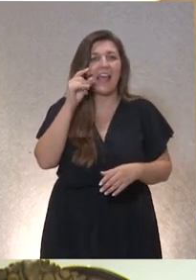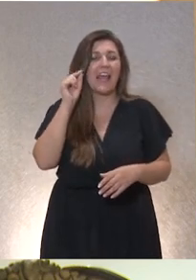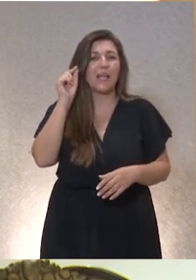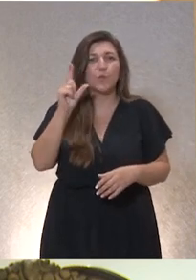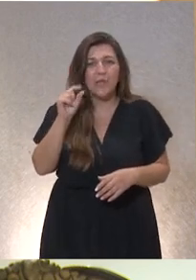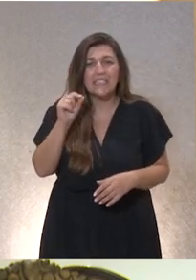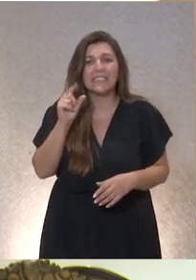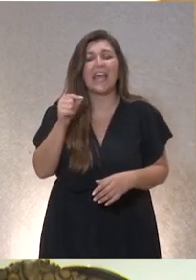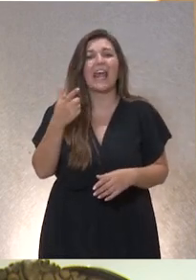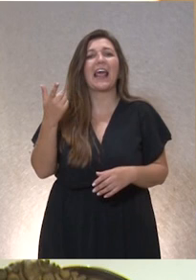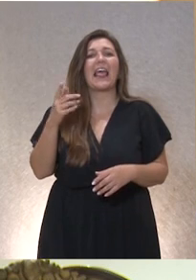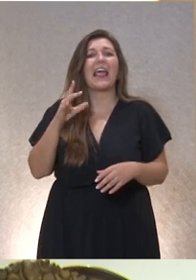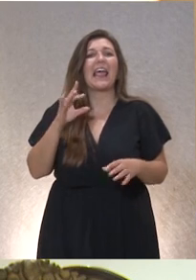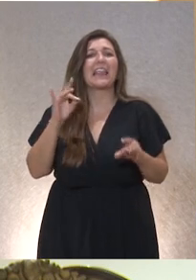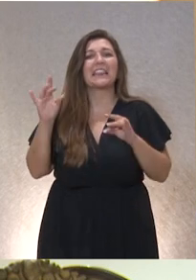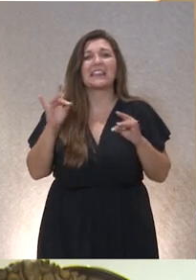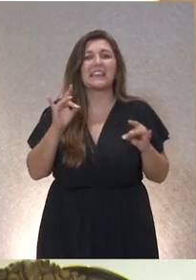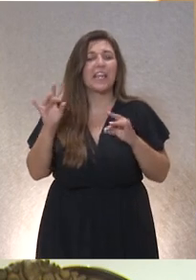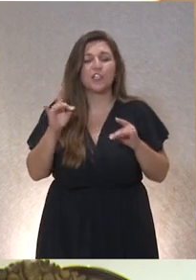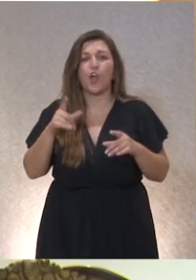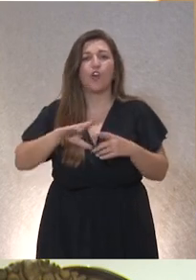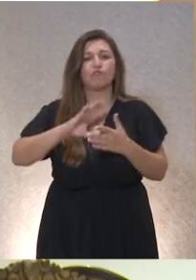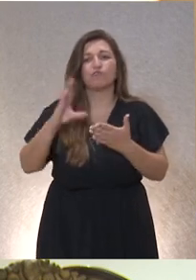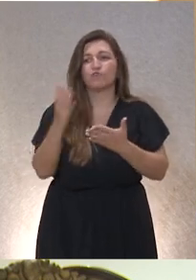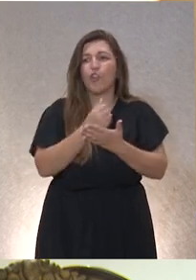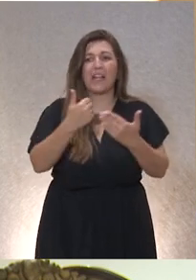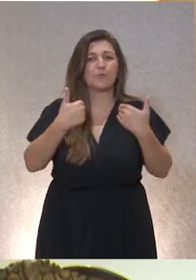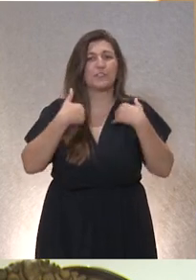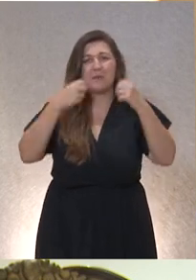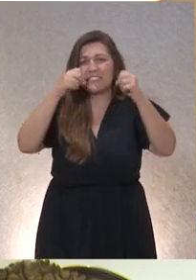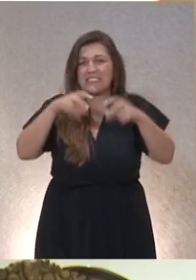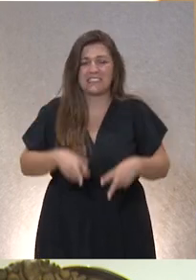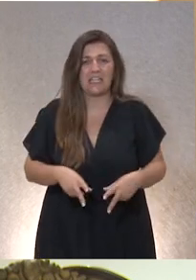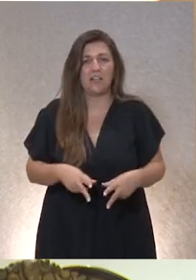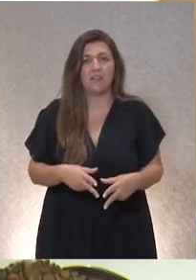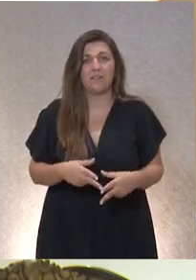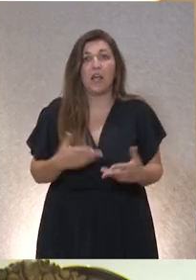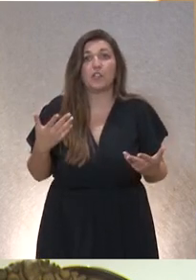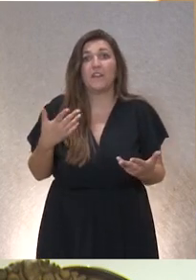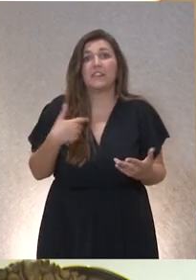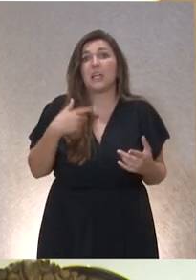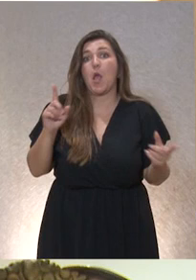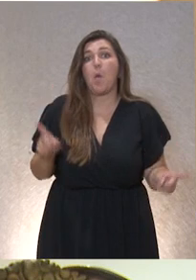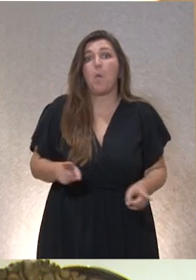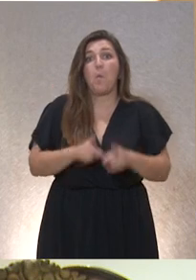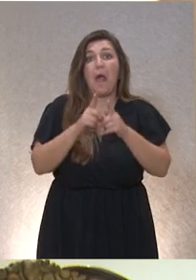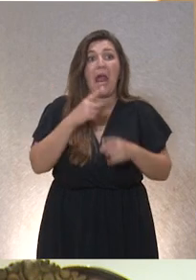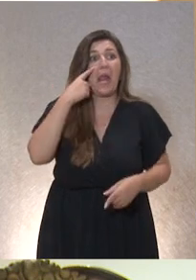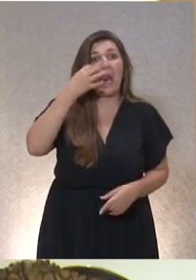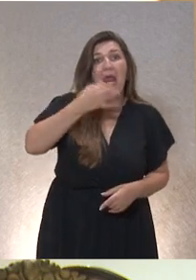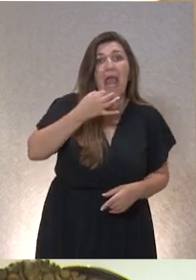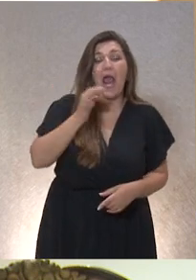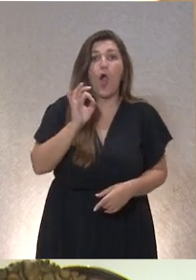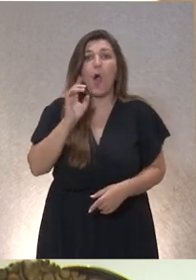equivalentes son responsables de lo que difunden y por tanto les importa una iga si es cierto o si es